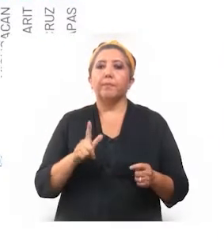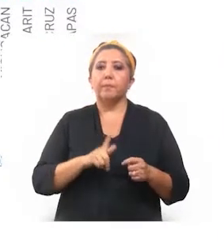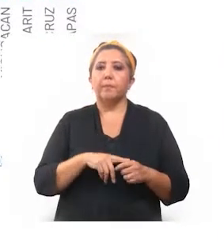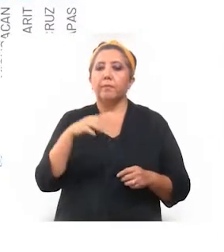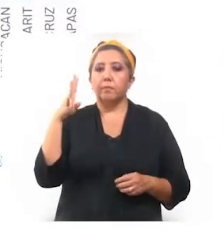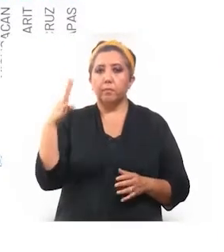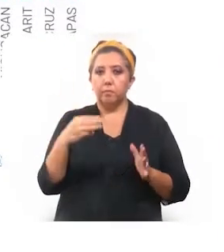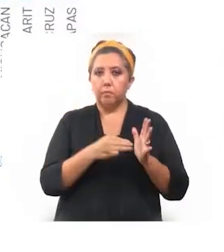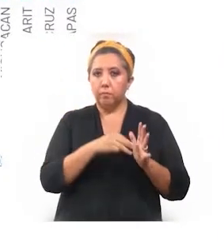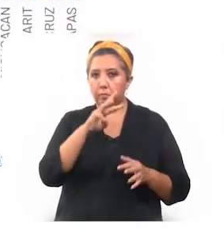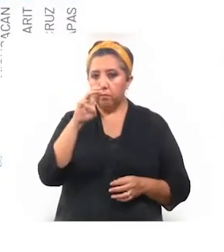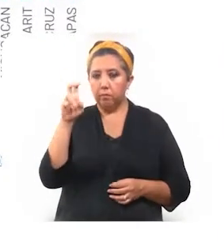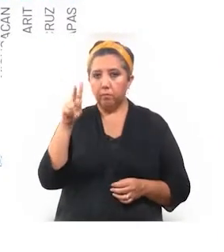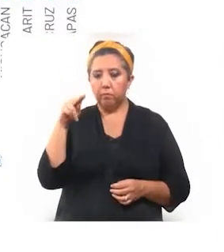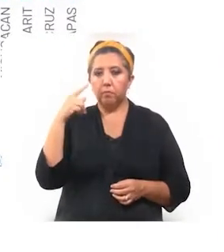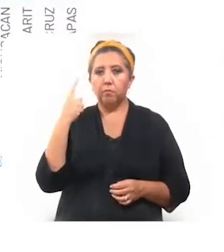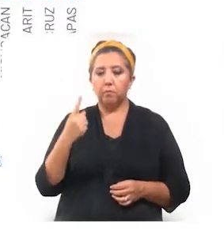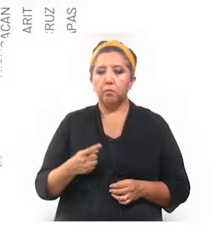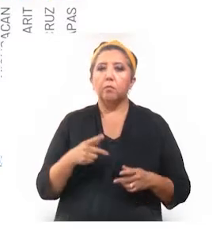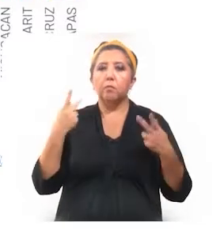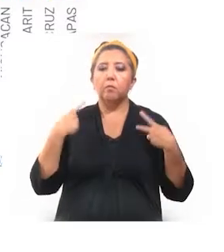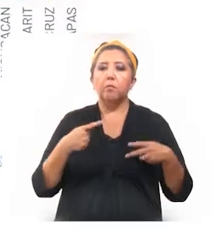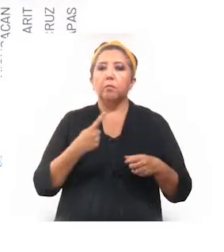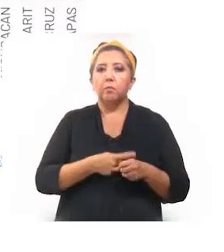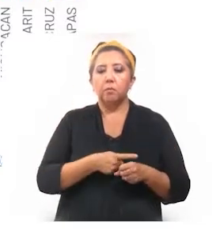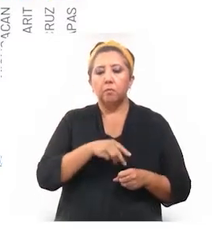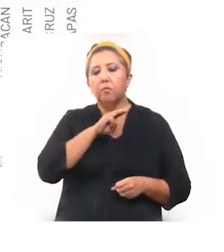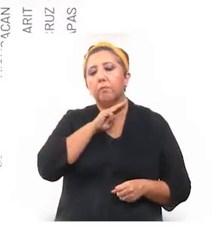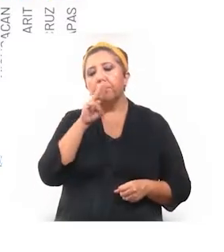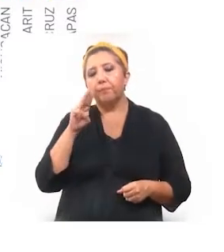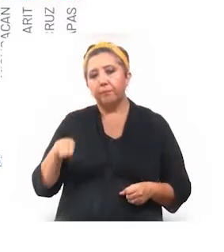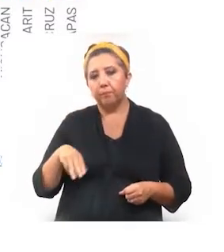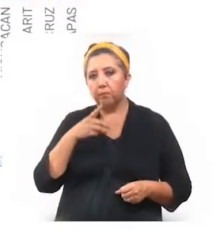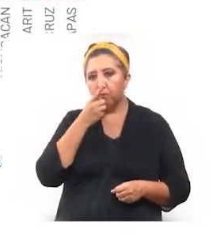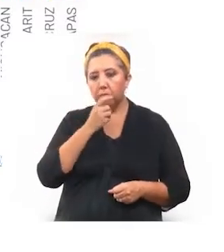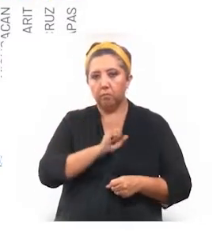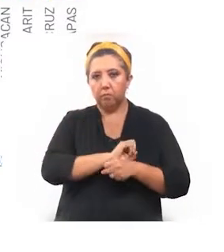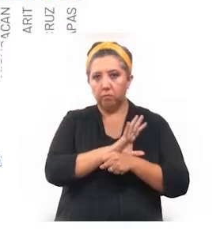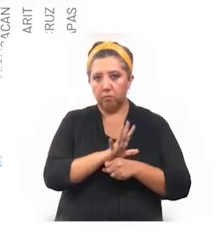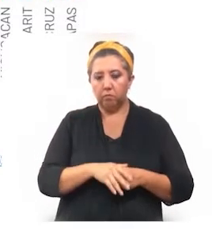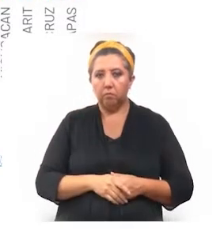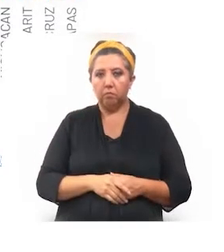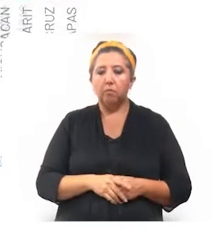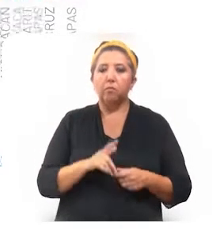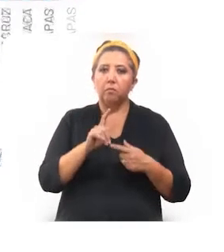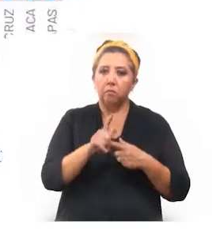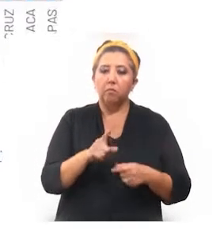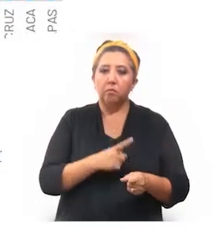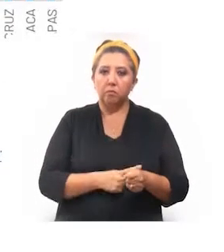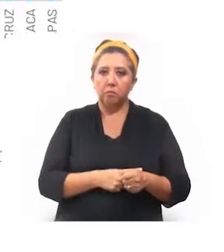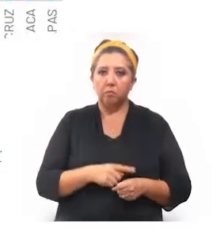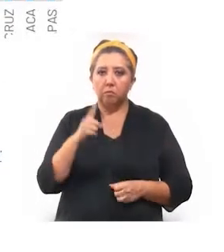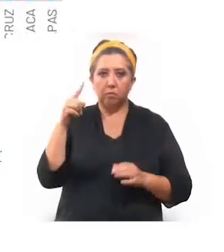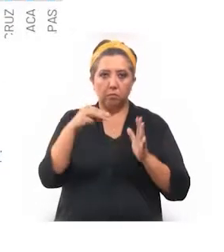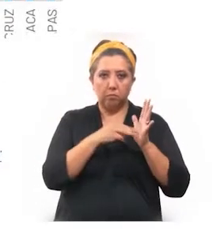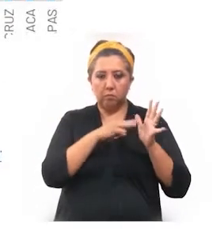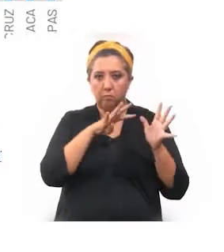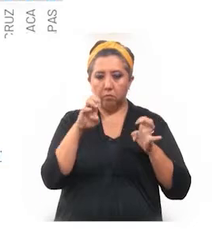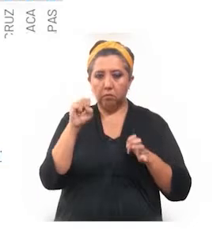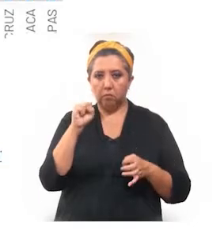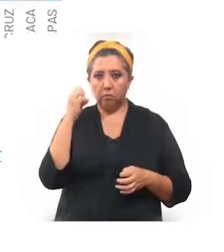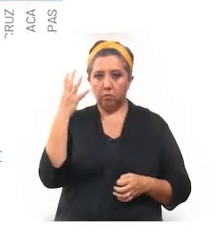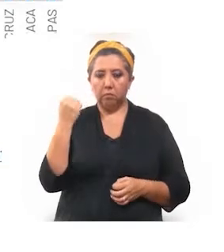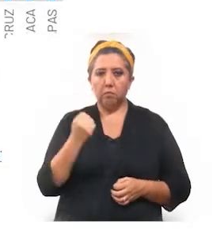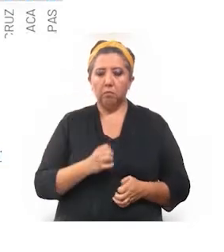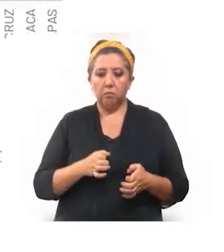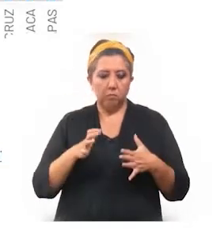son 4.381 las personas fallecidas a causa del coronavirus. De los casos activos,